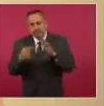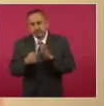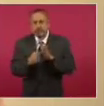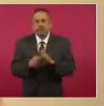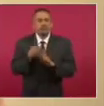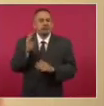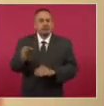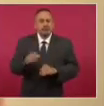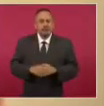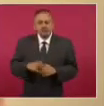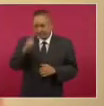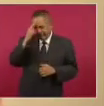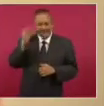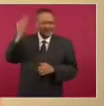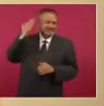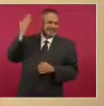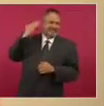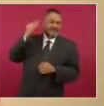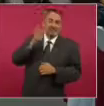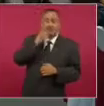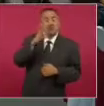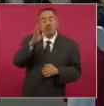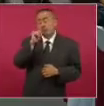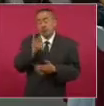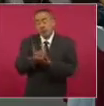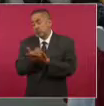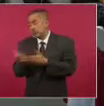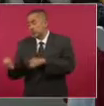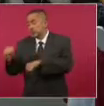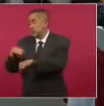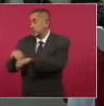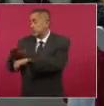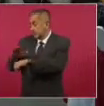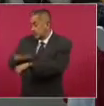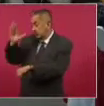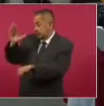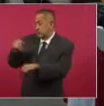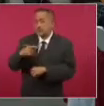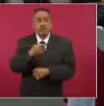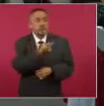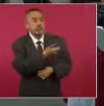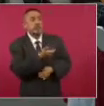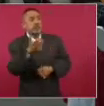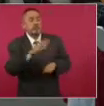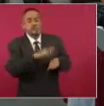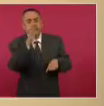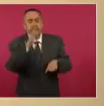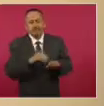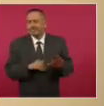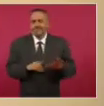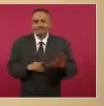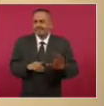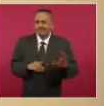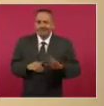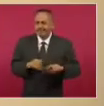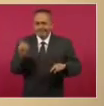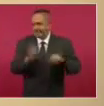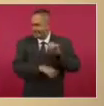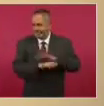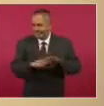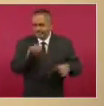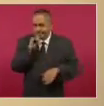el mito del fantasma inflacionario y fueron aislando las voces que lo pregonaron, pero sobre todo